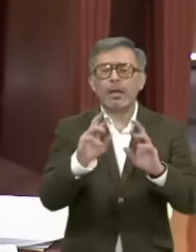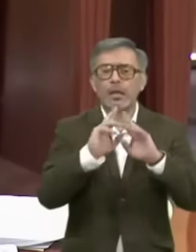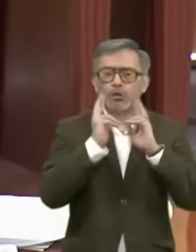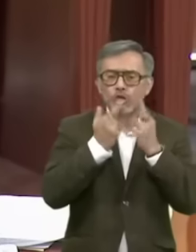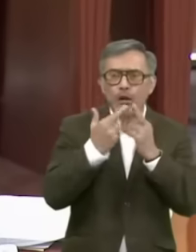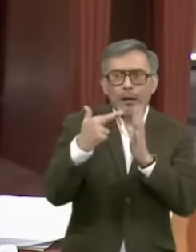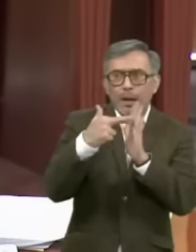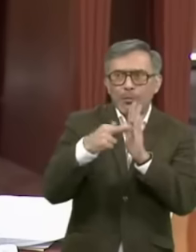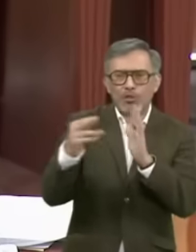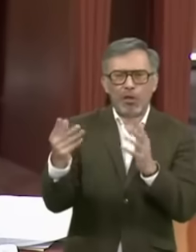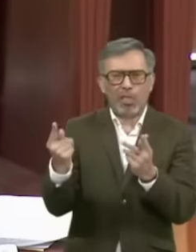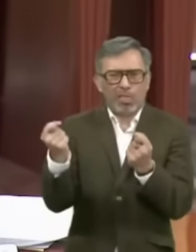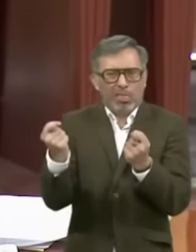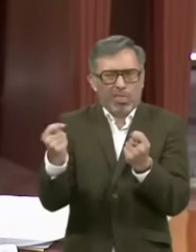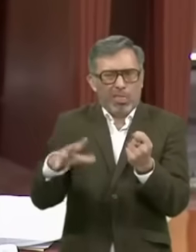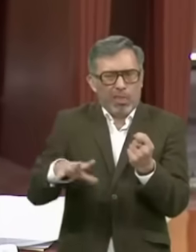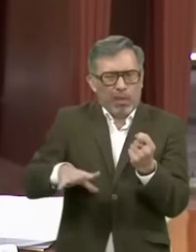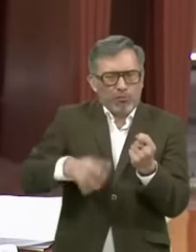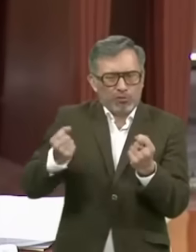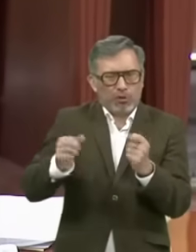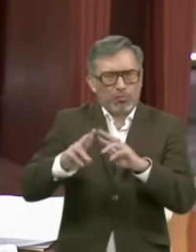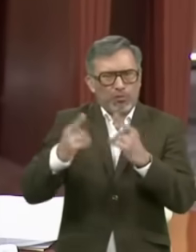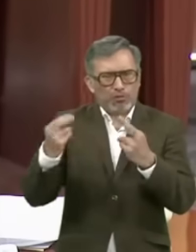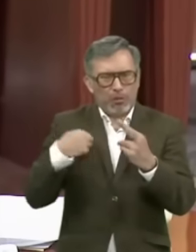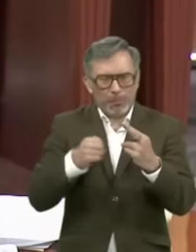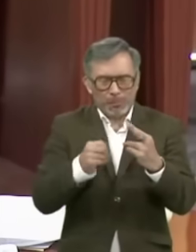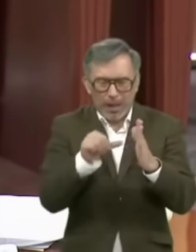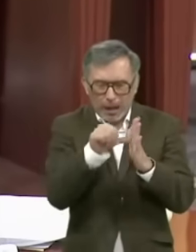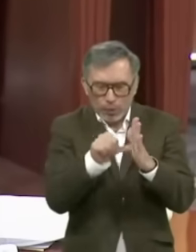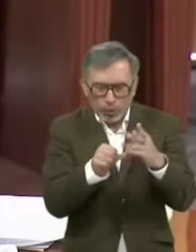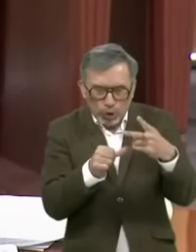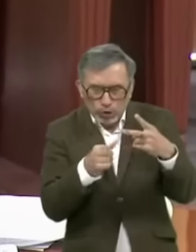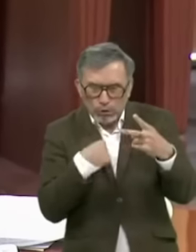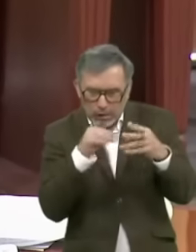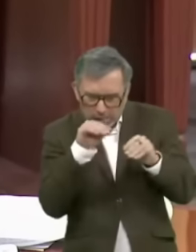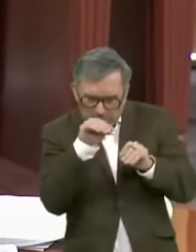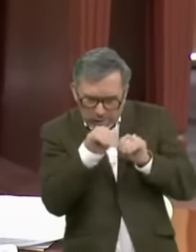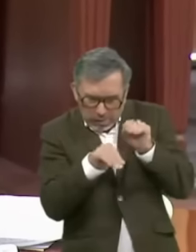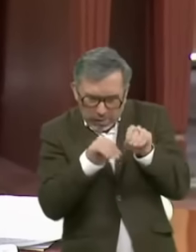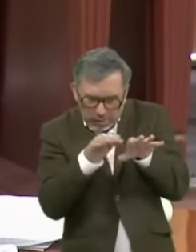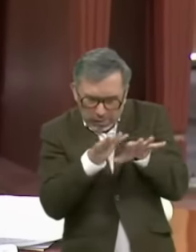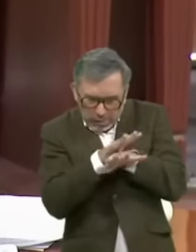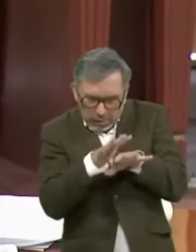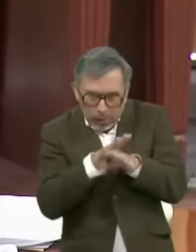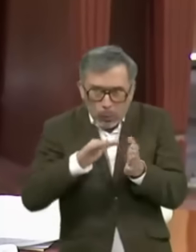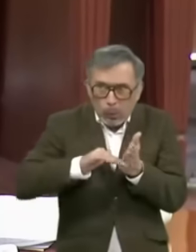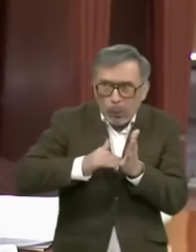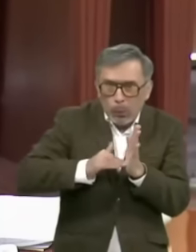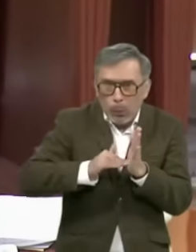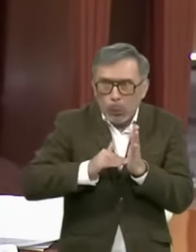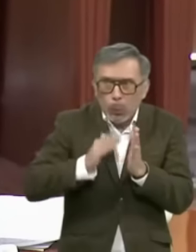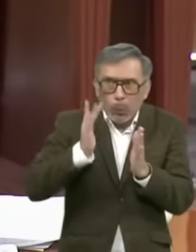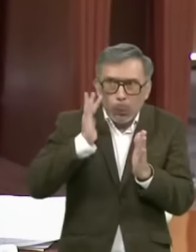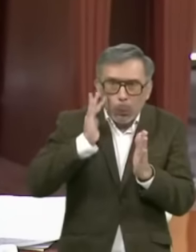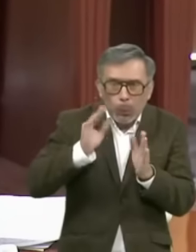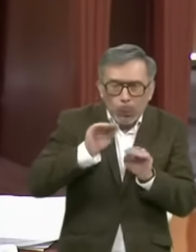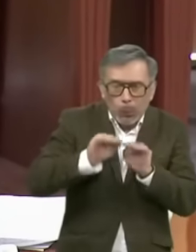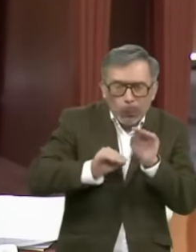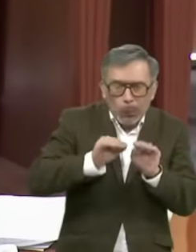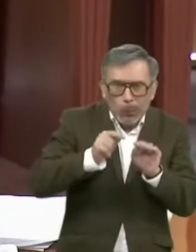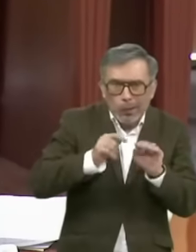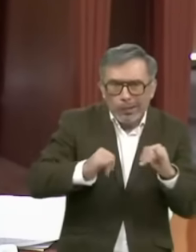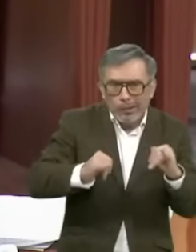reformas a estos dos artículos que inciden en la forma como opera este instituto,